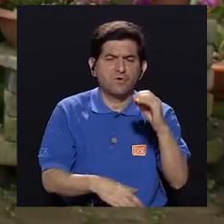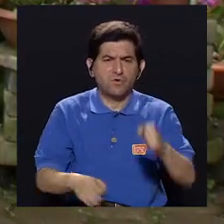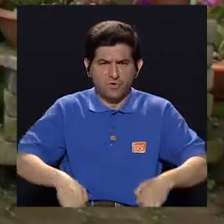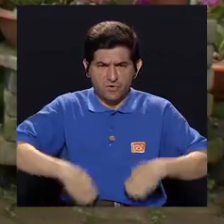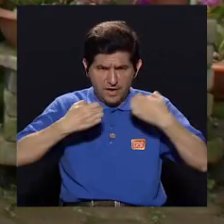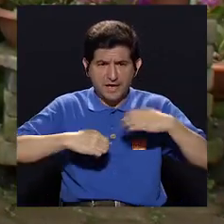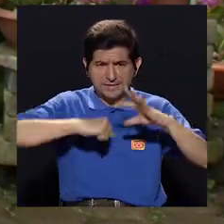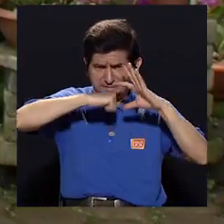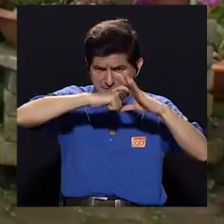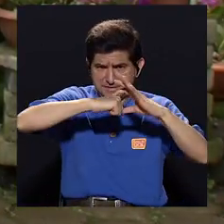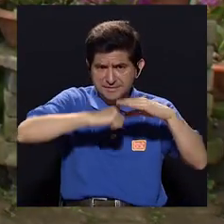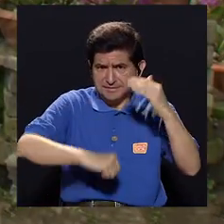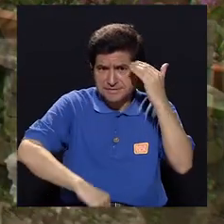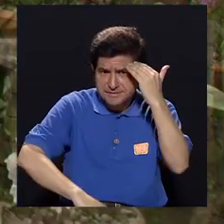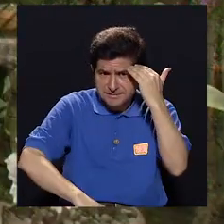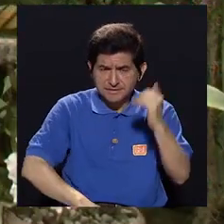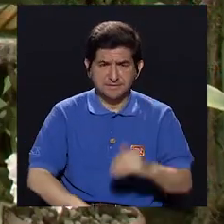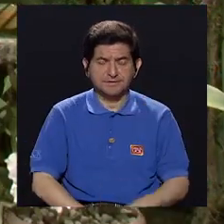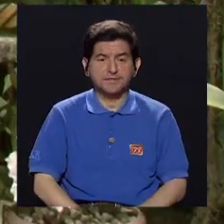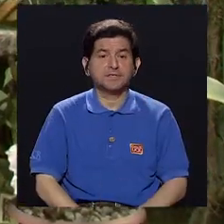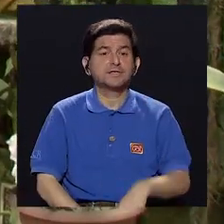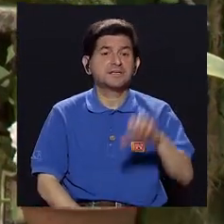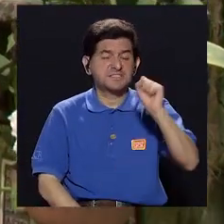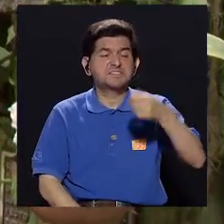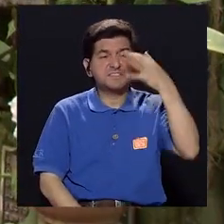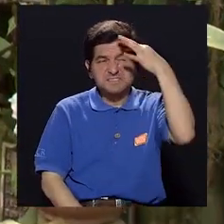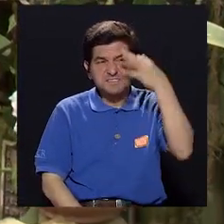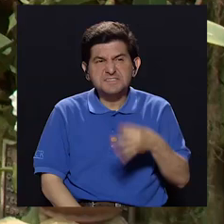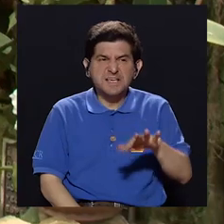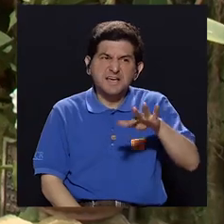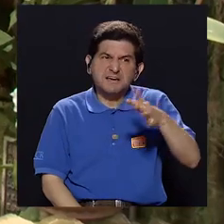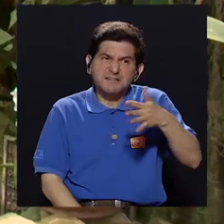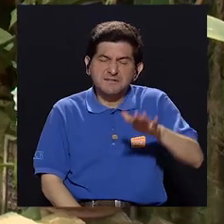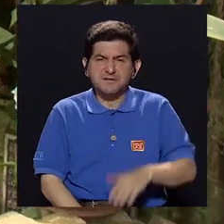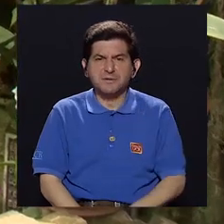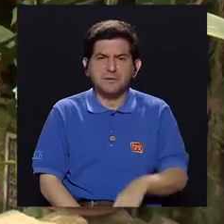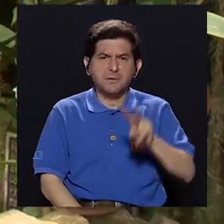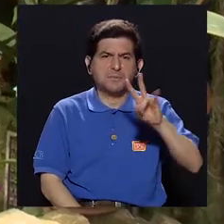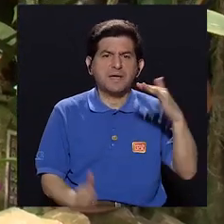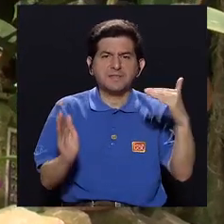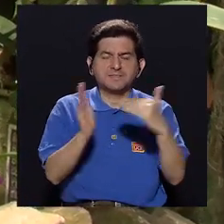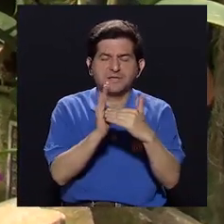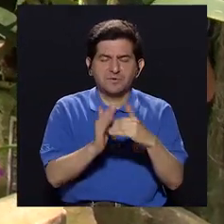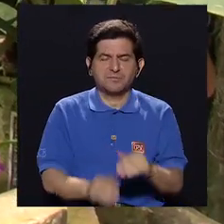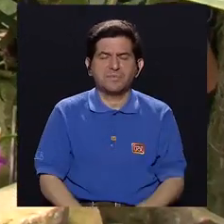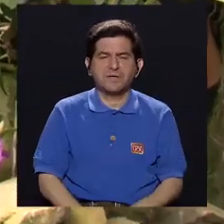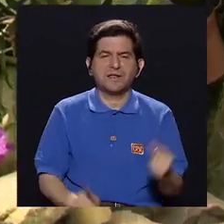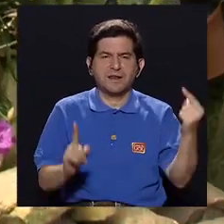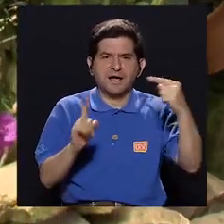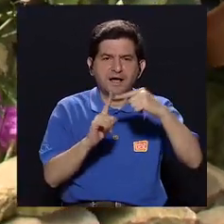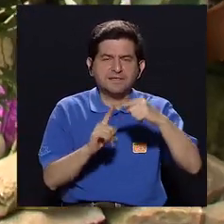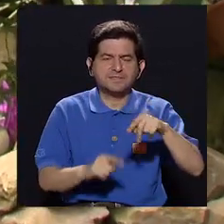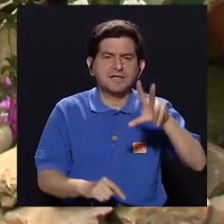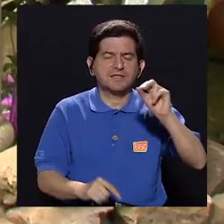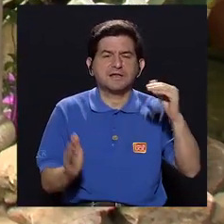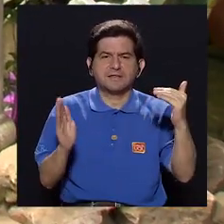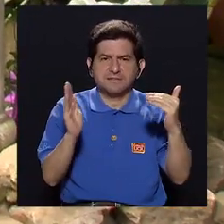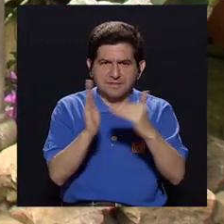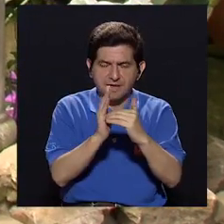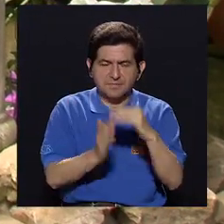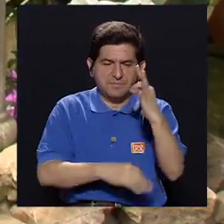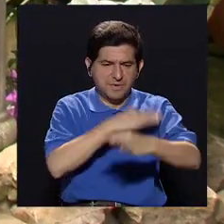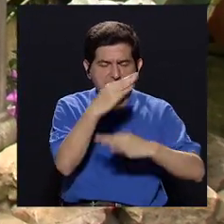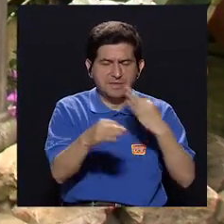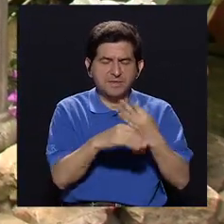nivel del planeta sí eh Bueno se estima que hay más o menos 25,000 a 30 30,000